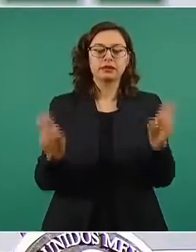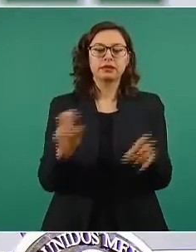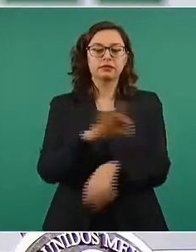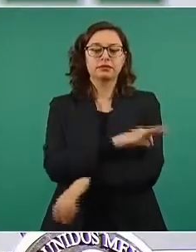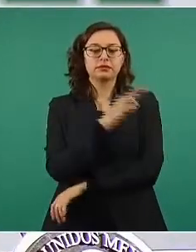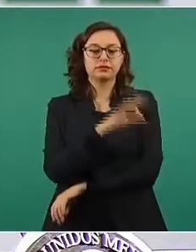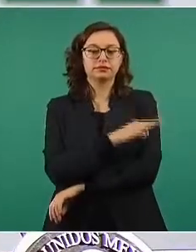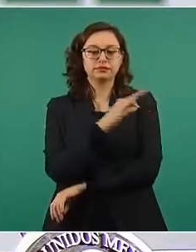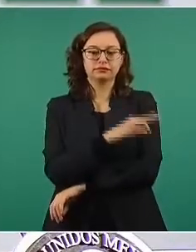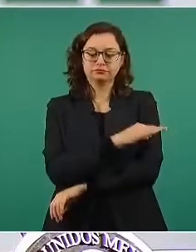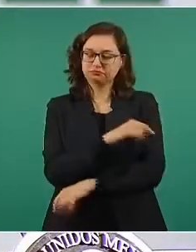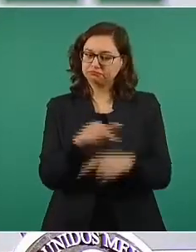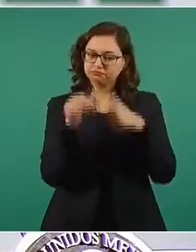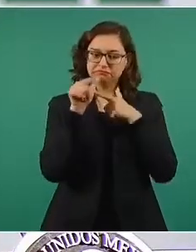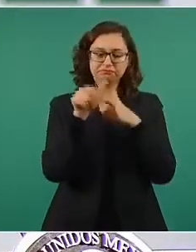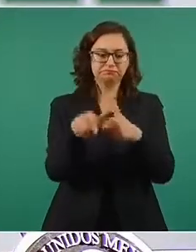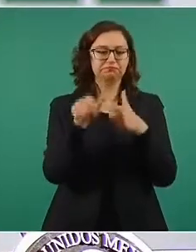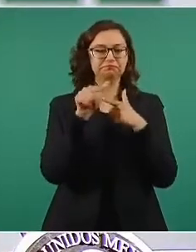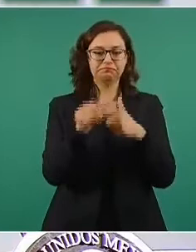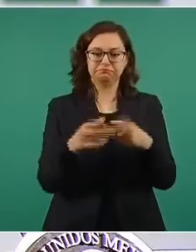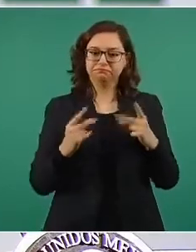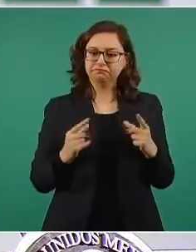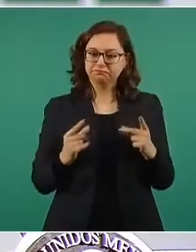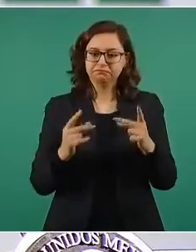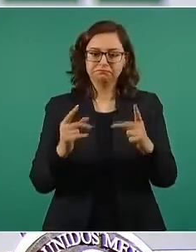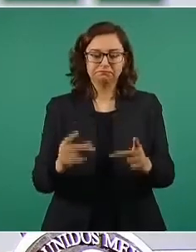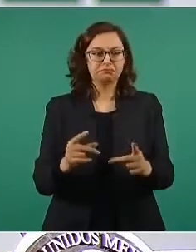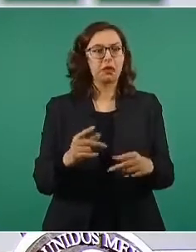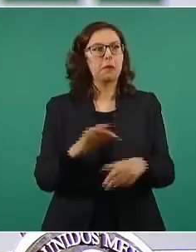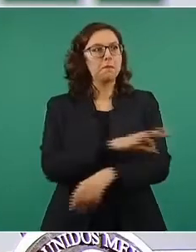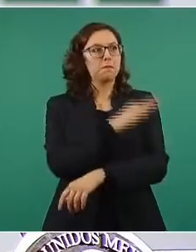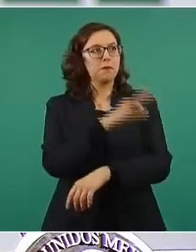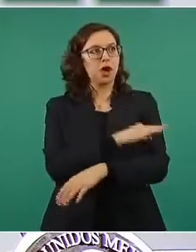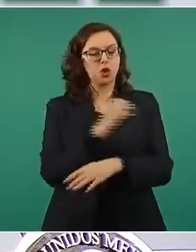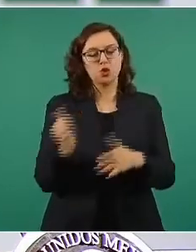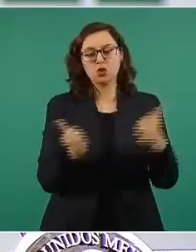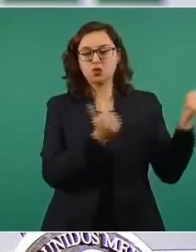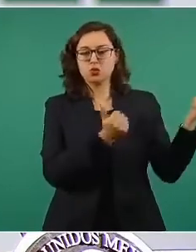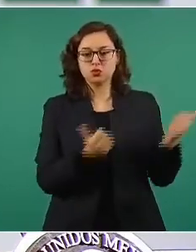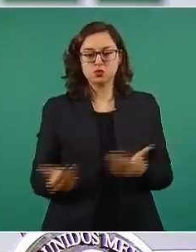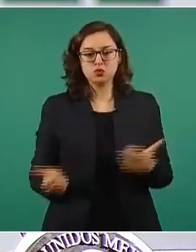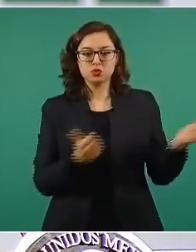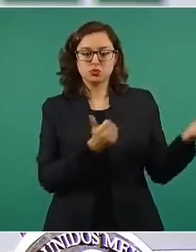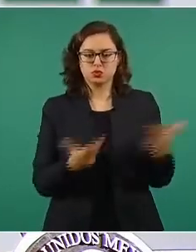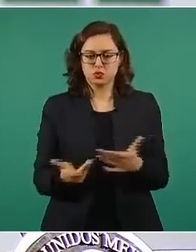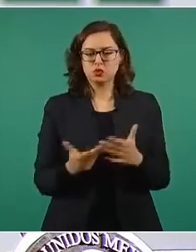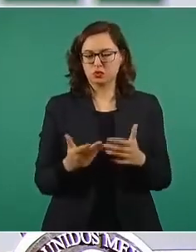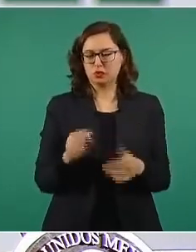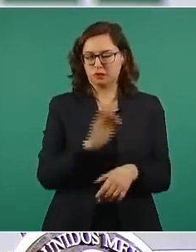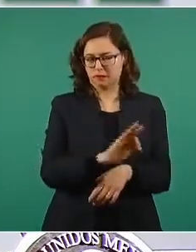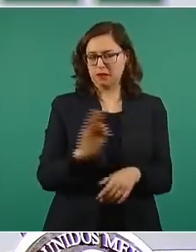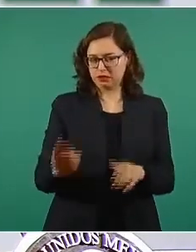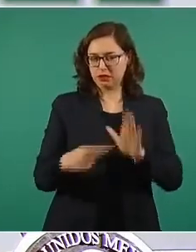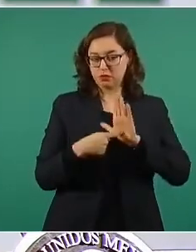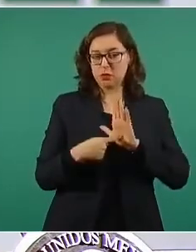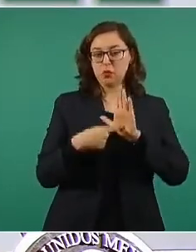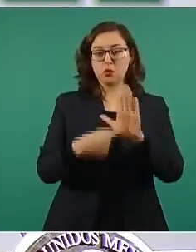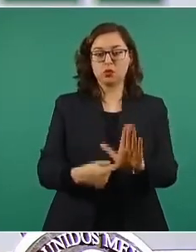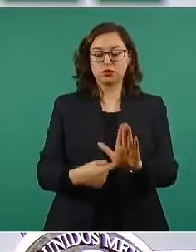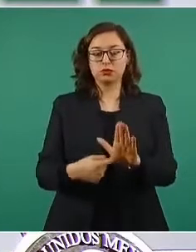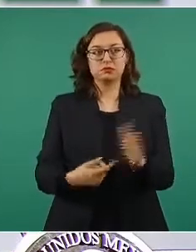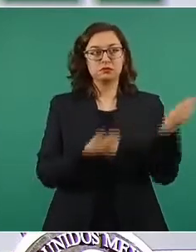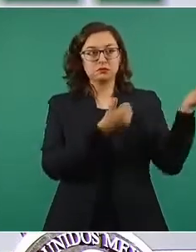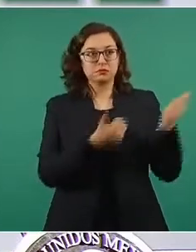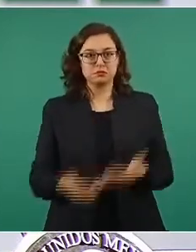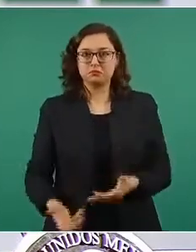COVID-19 sigue avanzando, seguimos recibiendo vacunas, como lo mostraremos ahora en el calendario semanal, y las ponemos de manera